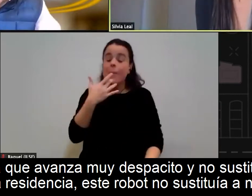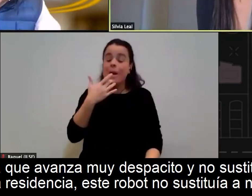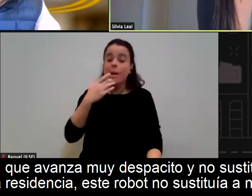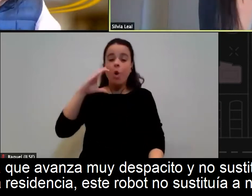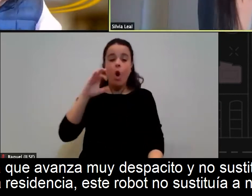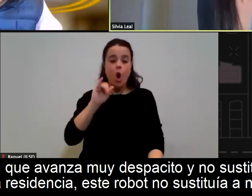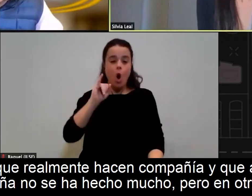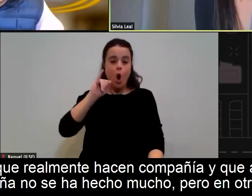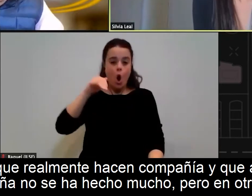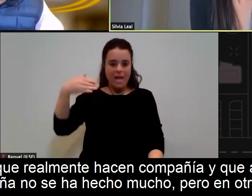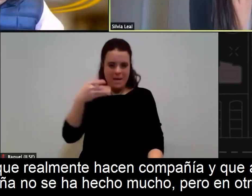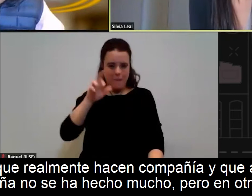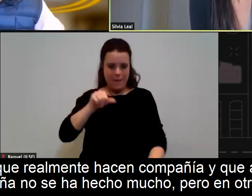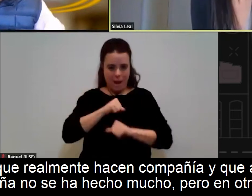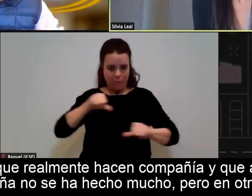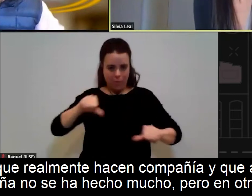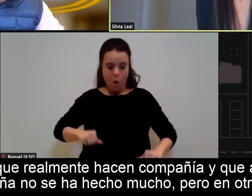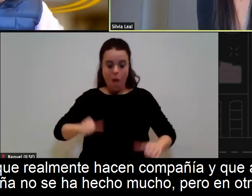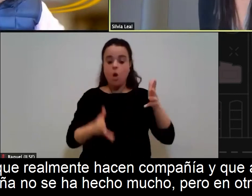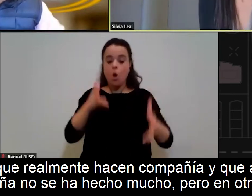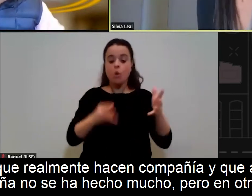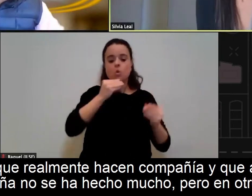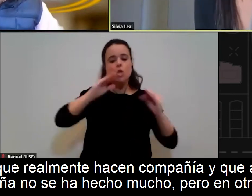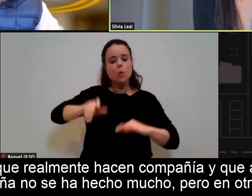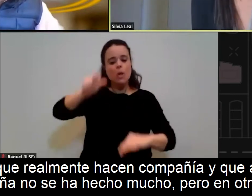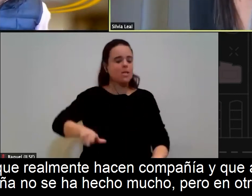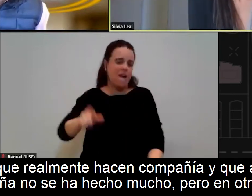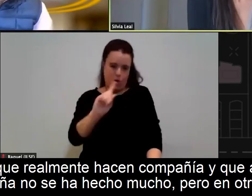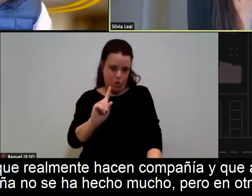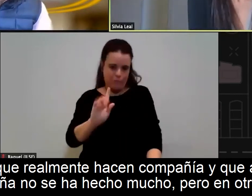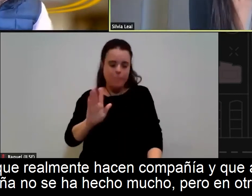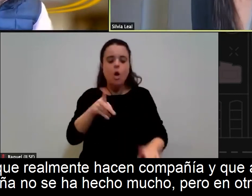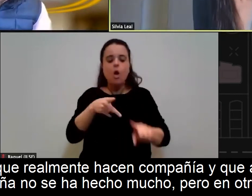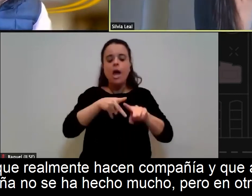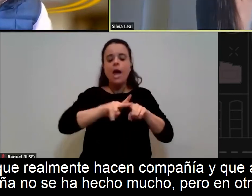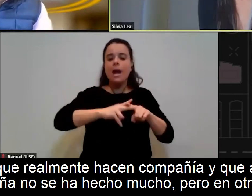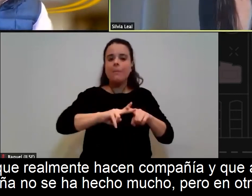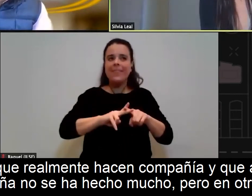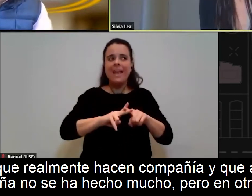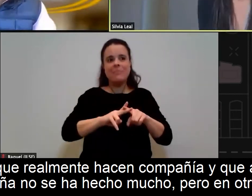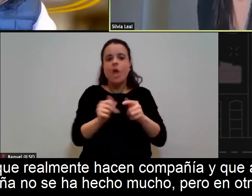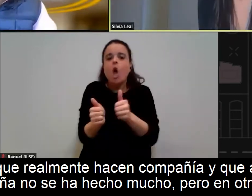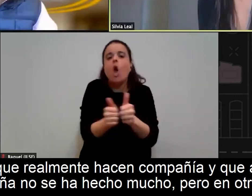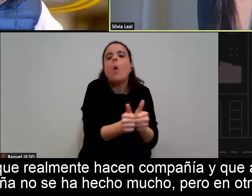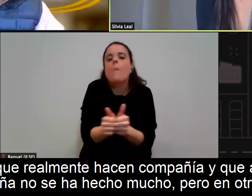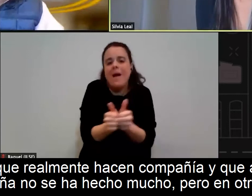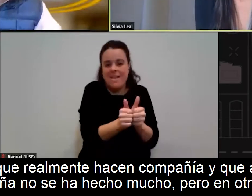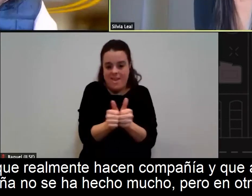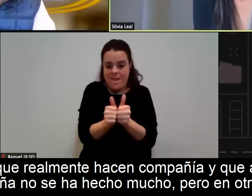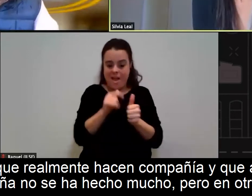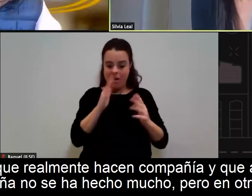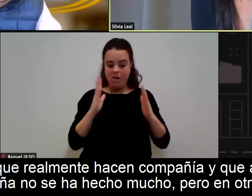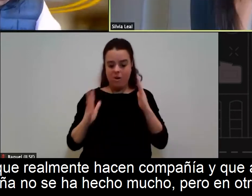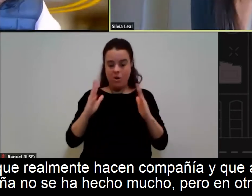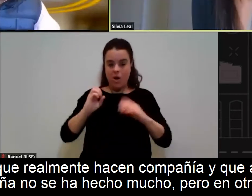sustituye a nadie, pero son unas herramientas que realmente sí que hacen compañía y que ahora durante el COVID en